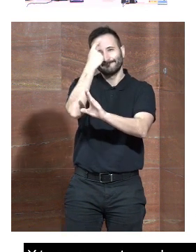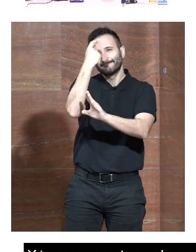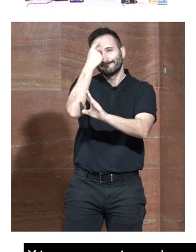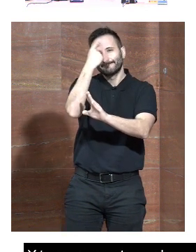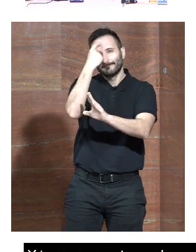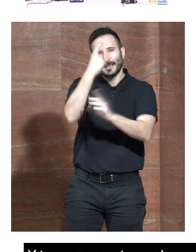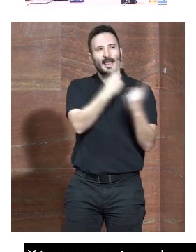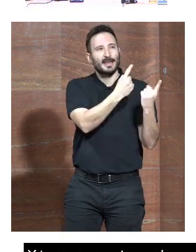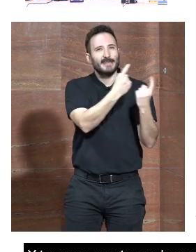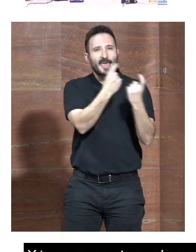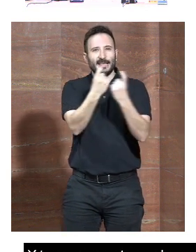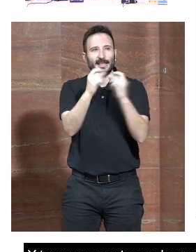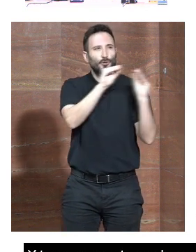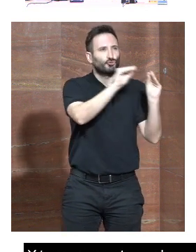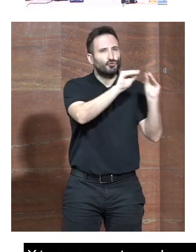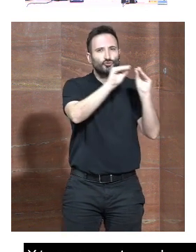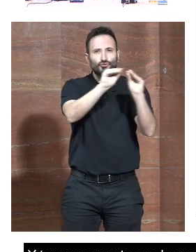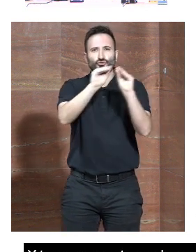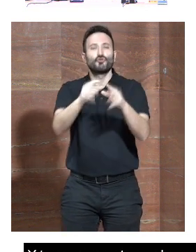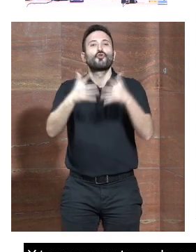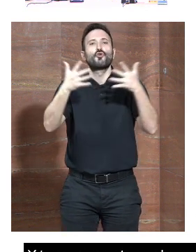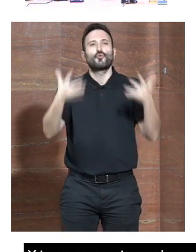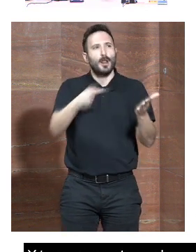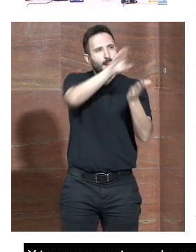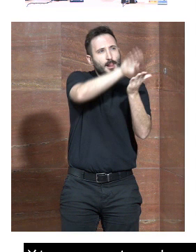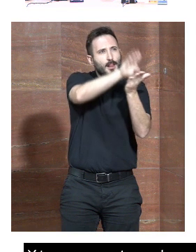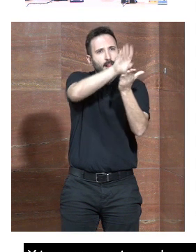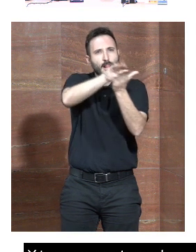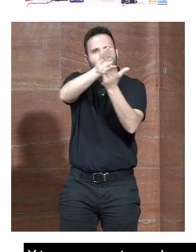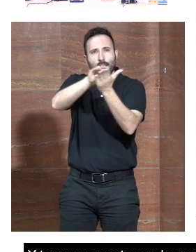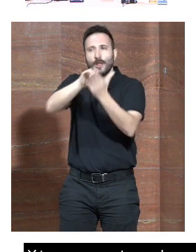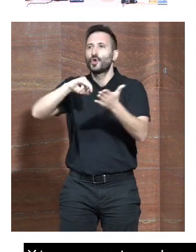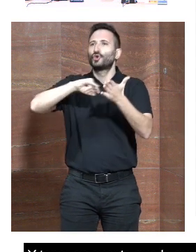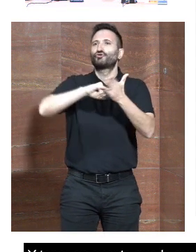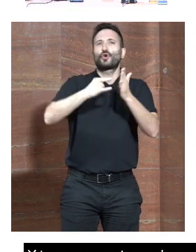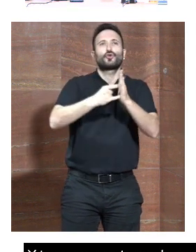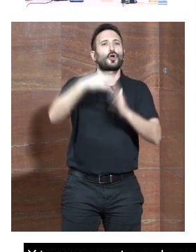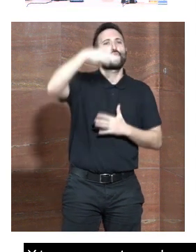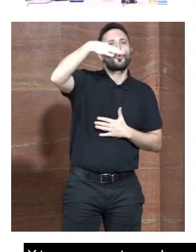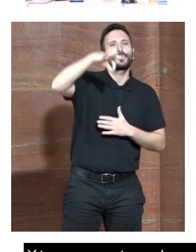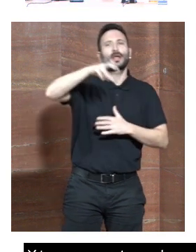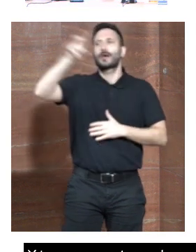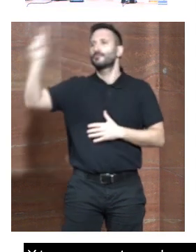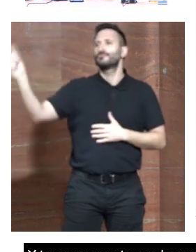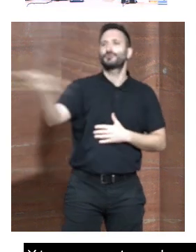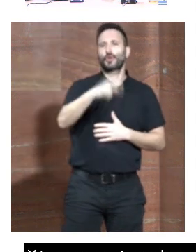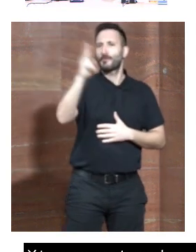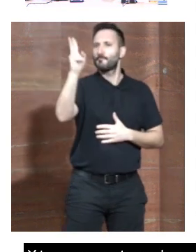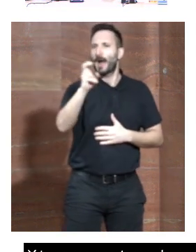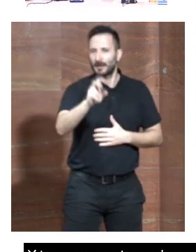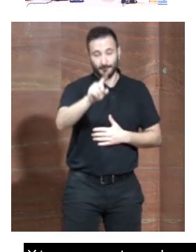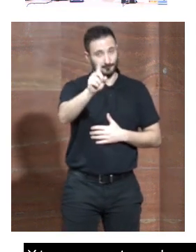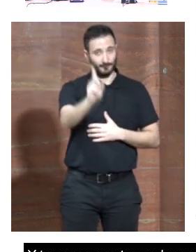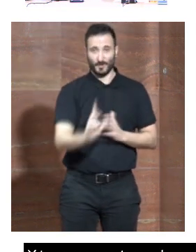cuáles son esas necesidades de todos esos posibles usuarios y que no una solución vale a todo el mundo. Eso no es